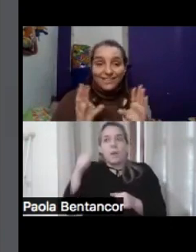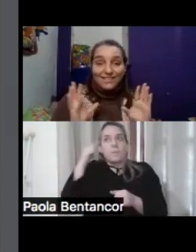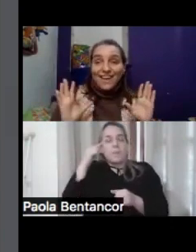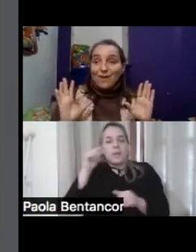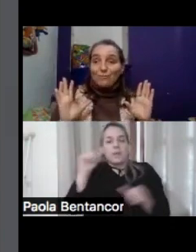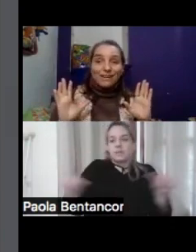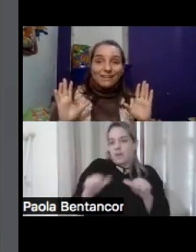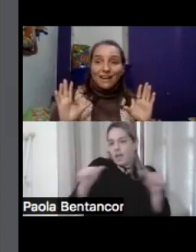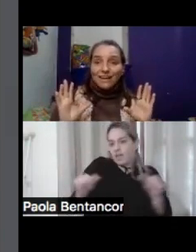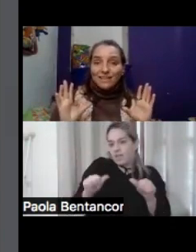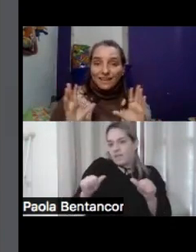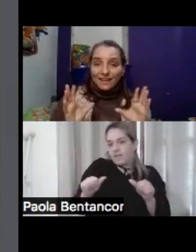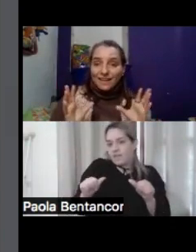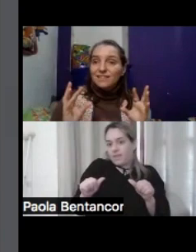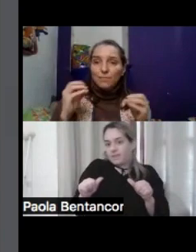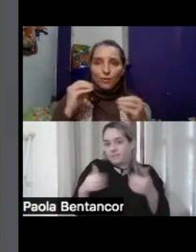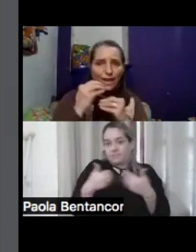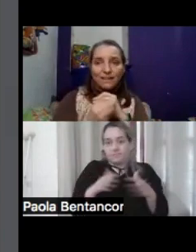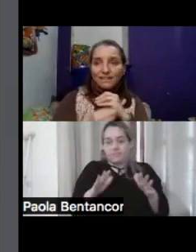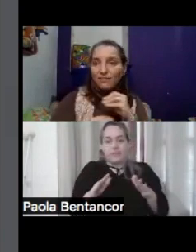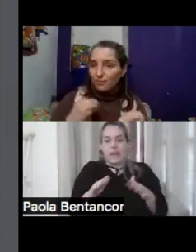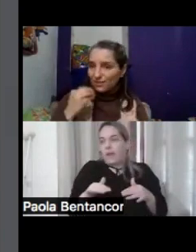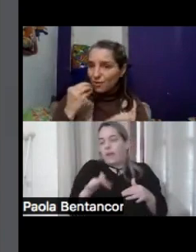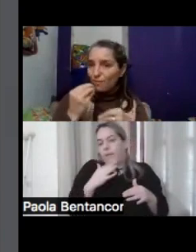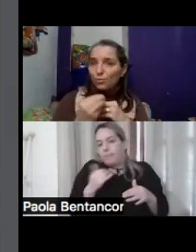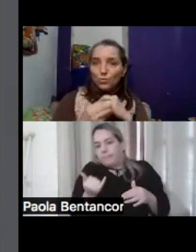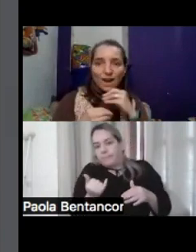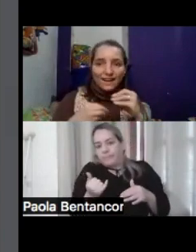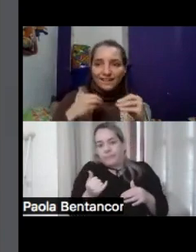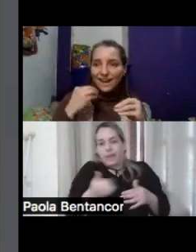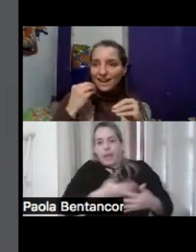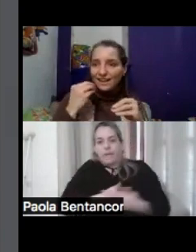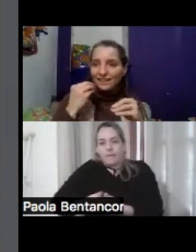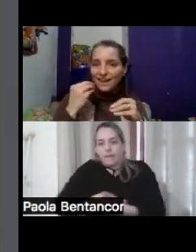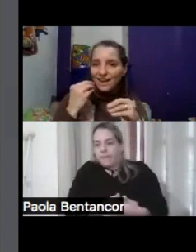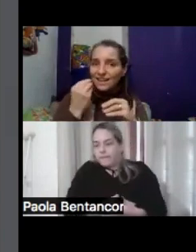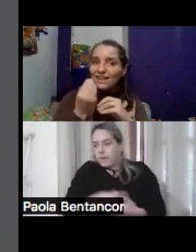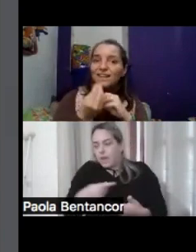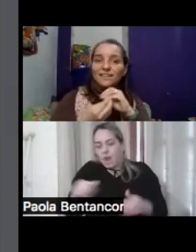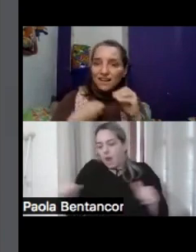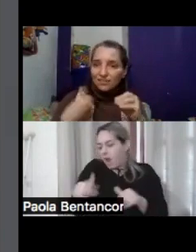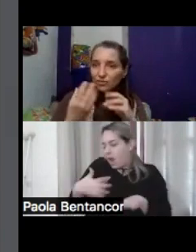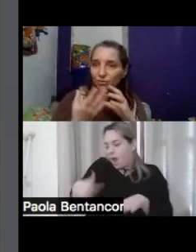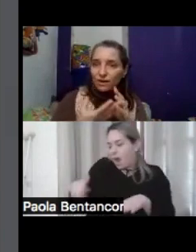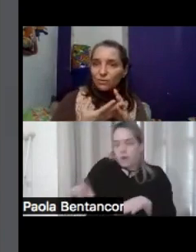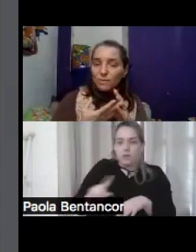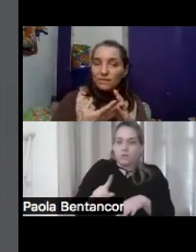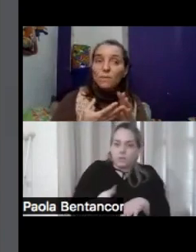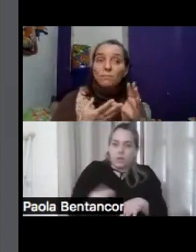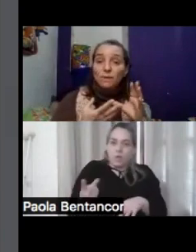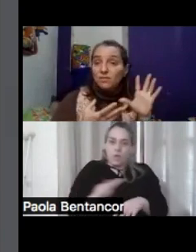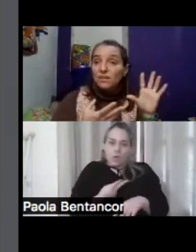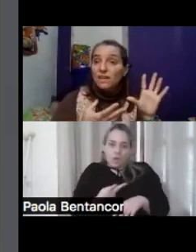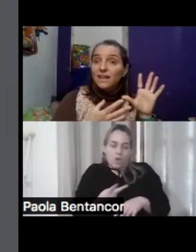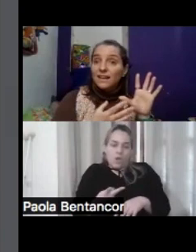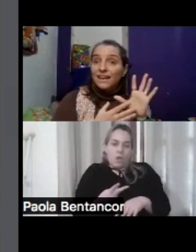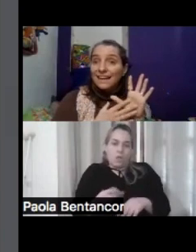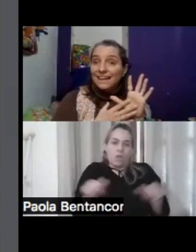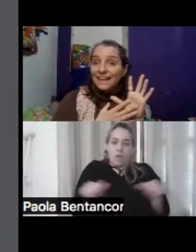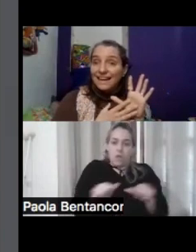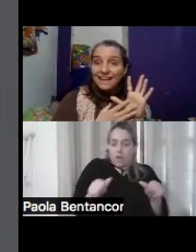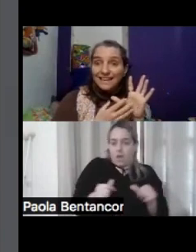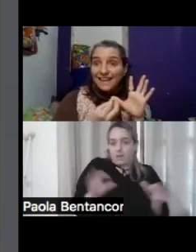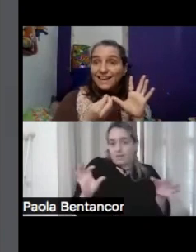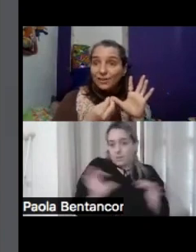niño o la niña sea como una tabla rasa que nada hace, porque hay una transformación mutua en esta interacción de una coocupación, pero